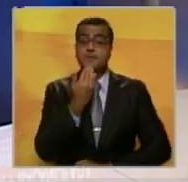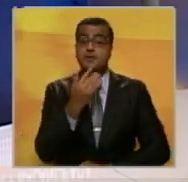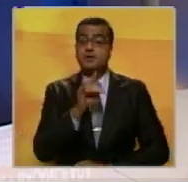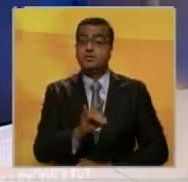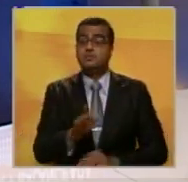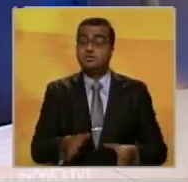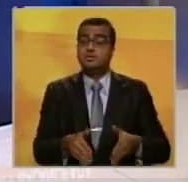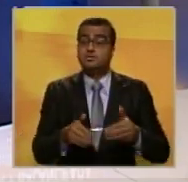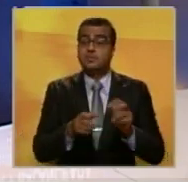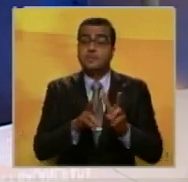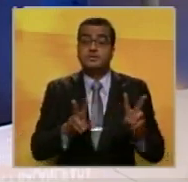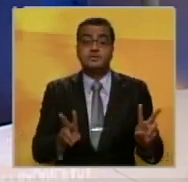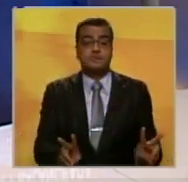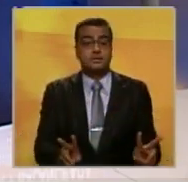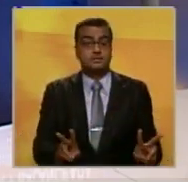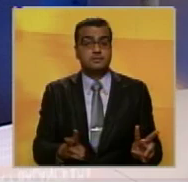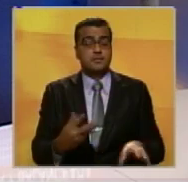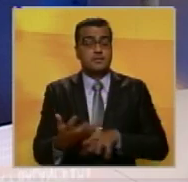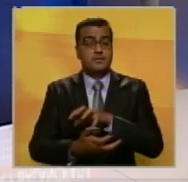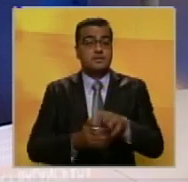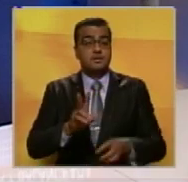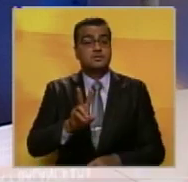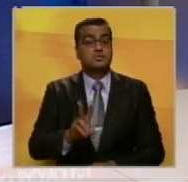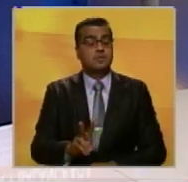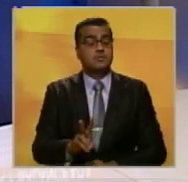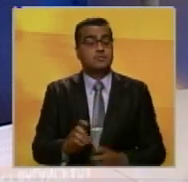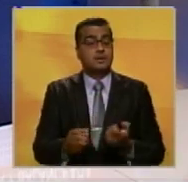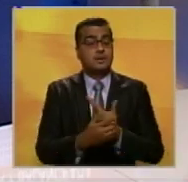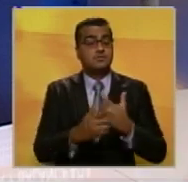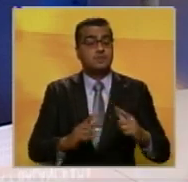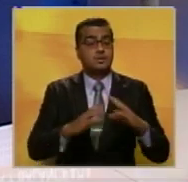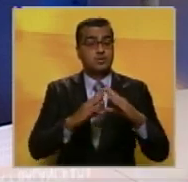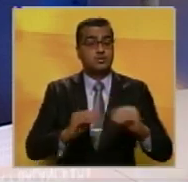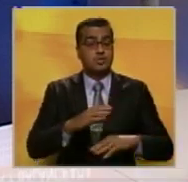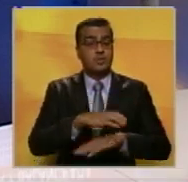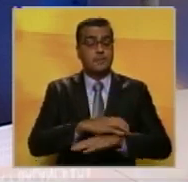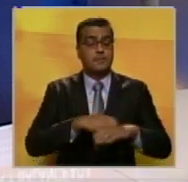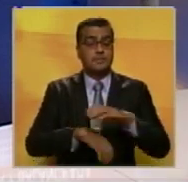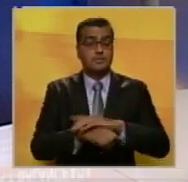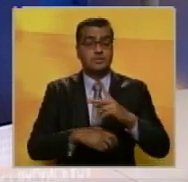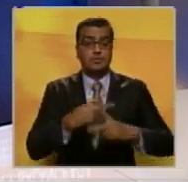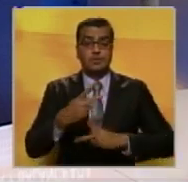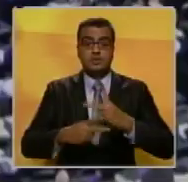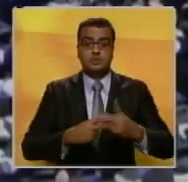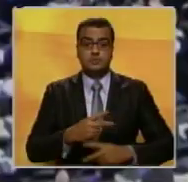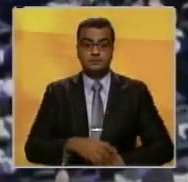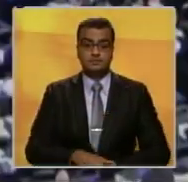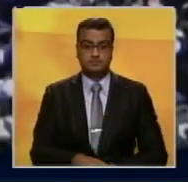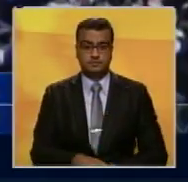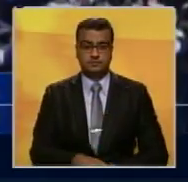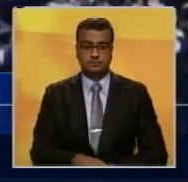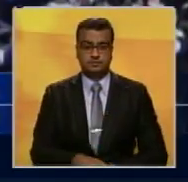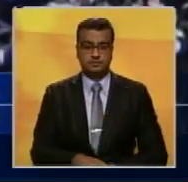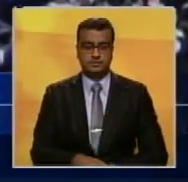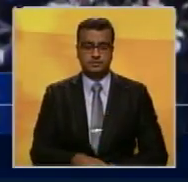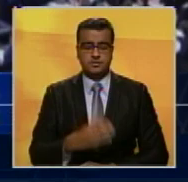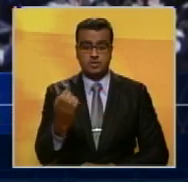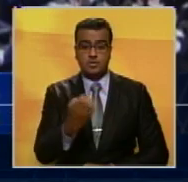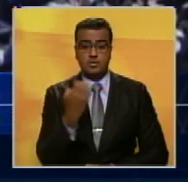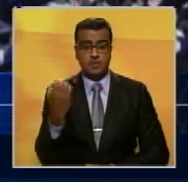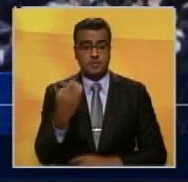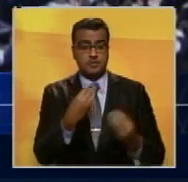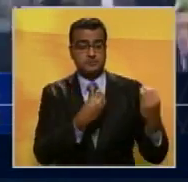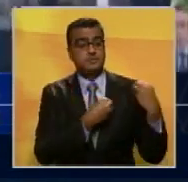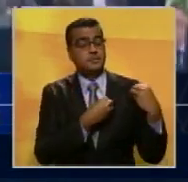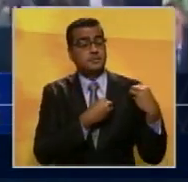una solución pacífica a la crisis en Venezuela y la liberación de todos los presos políticos. Según fuentes europeas, los jefes de